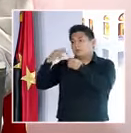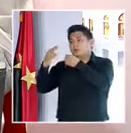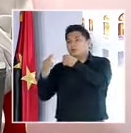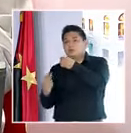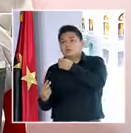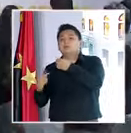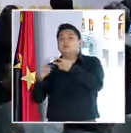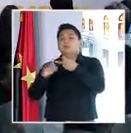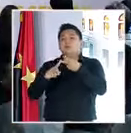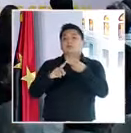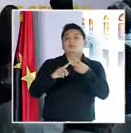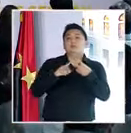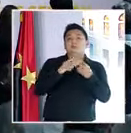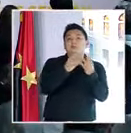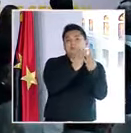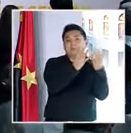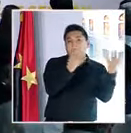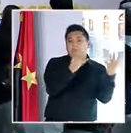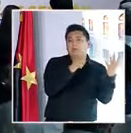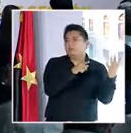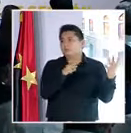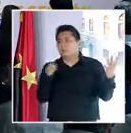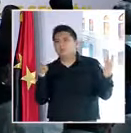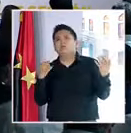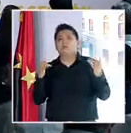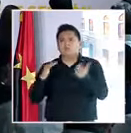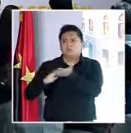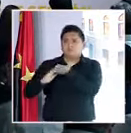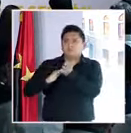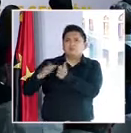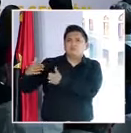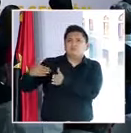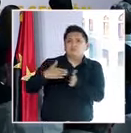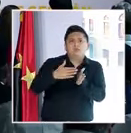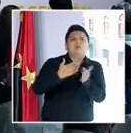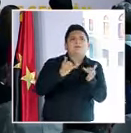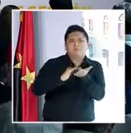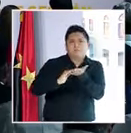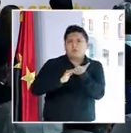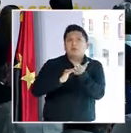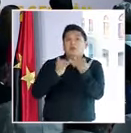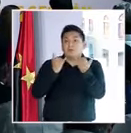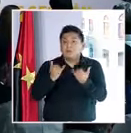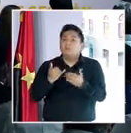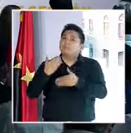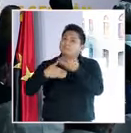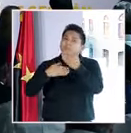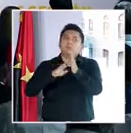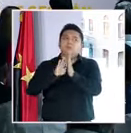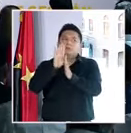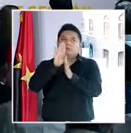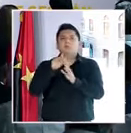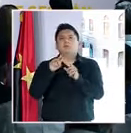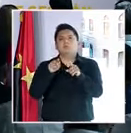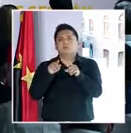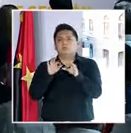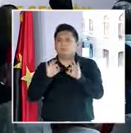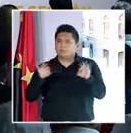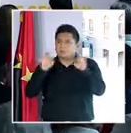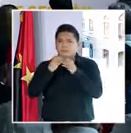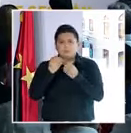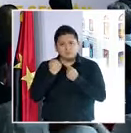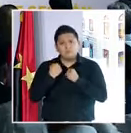Cornejo-Santiago-Salazar. Hoy tiene avances muy importantes. Ha significado un gran